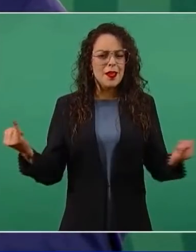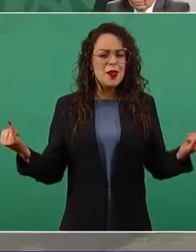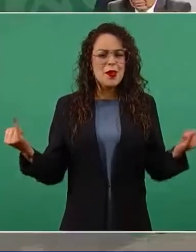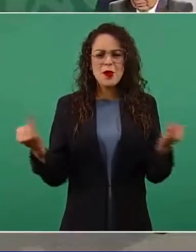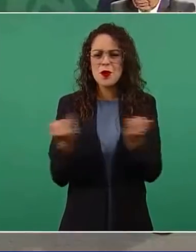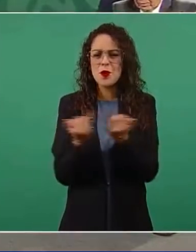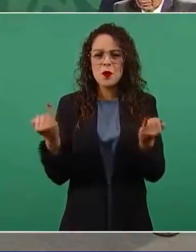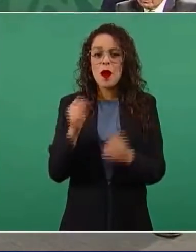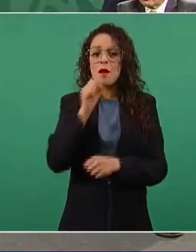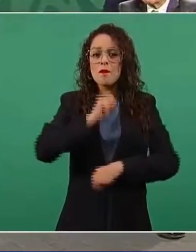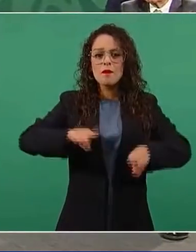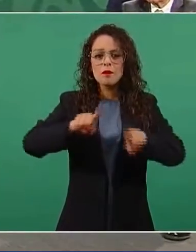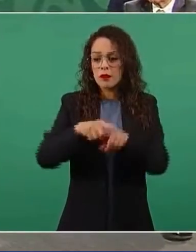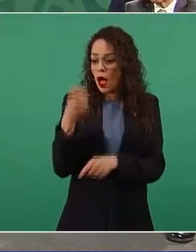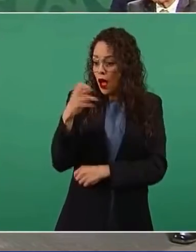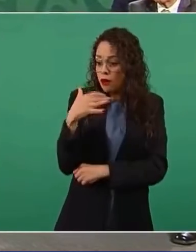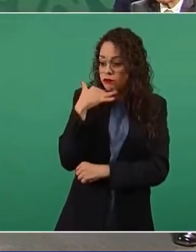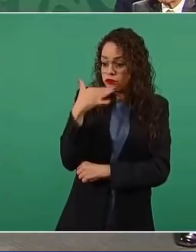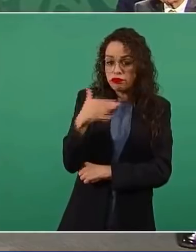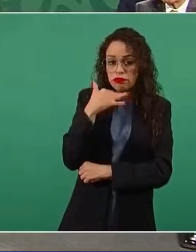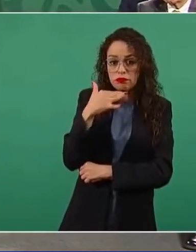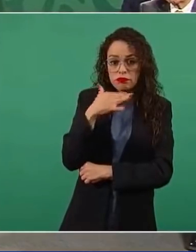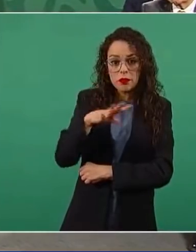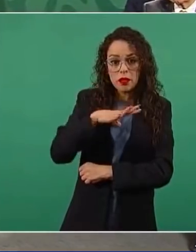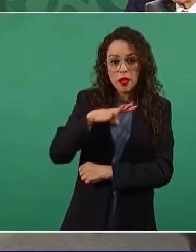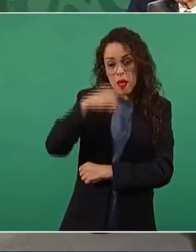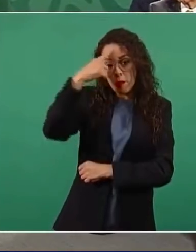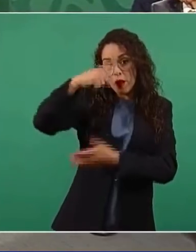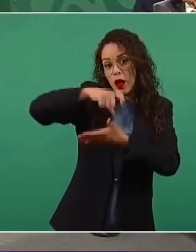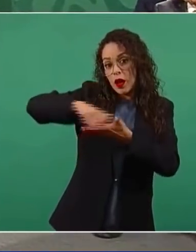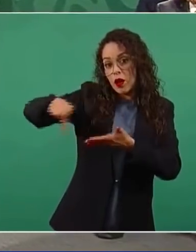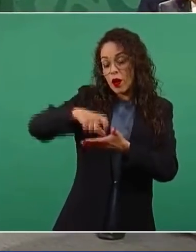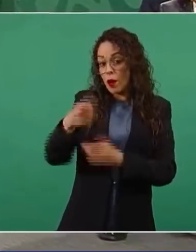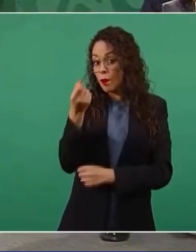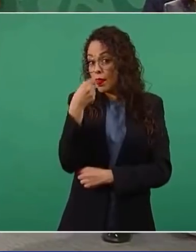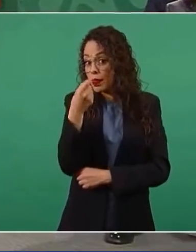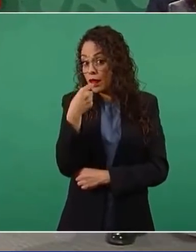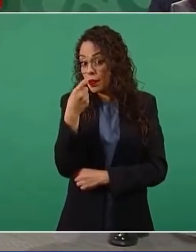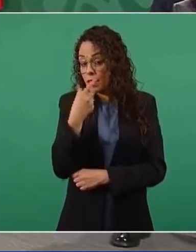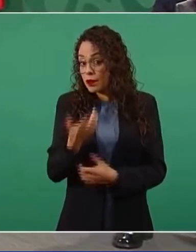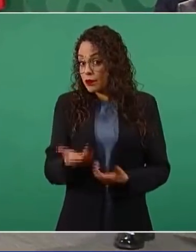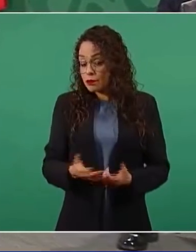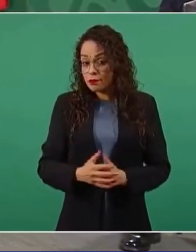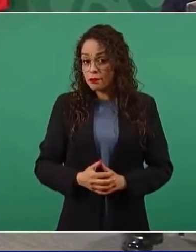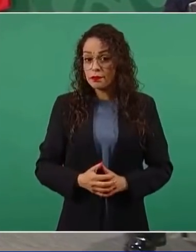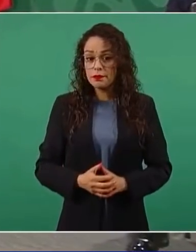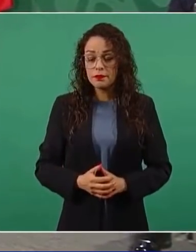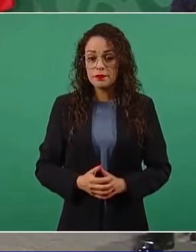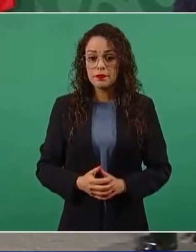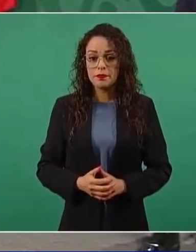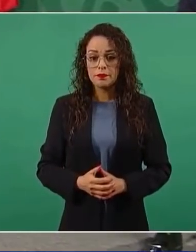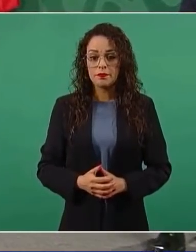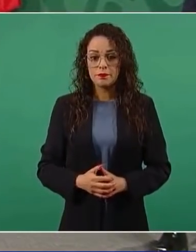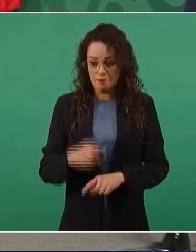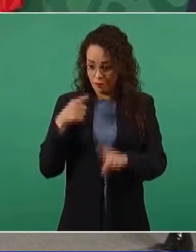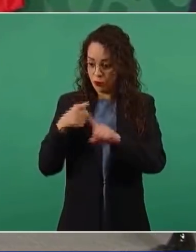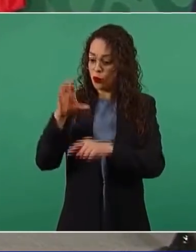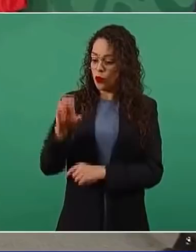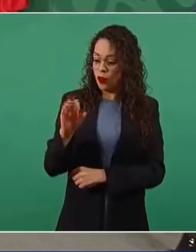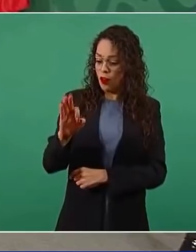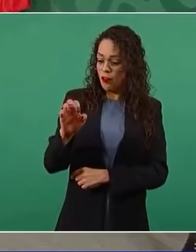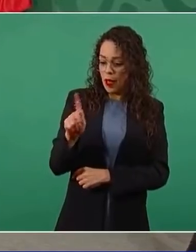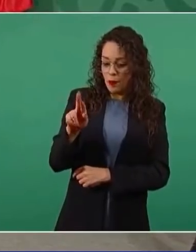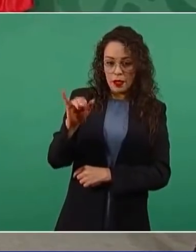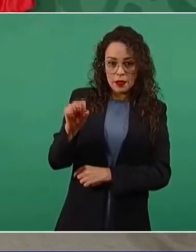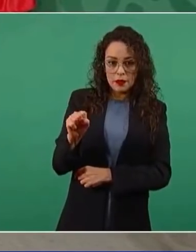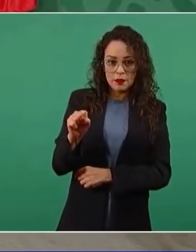que esta corrupción que existía en la compra de medicamentos, lo de la COFEPRIS.